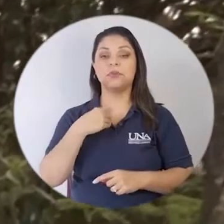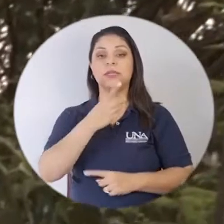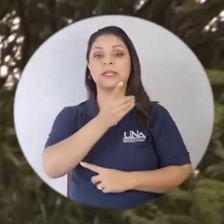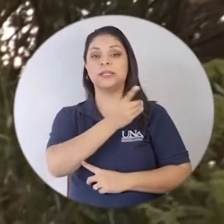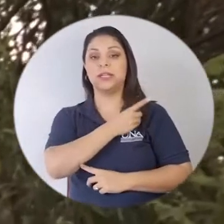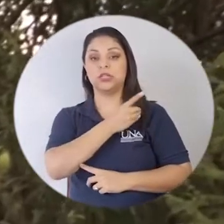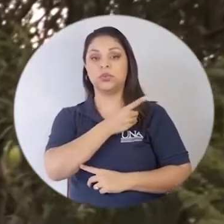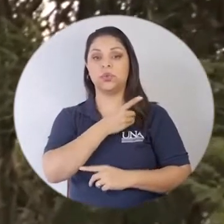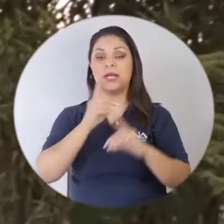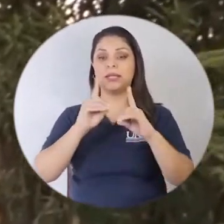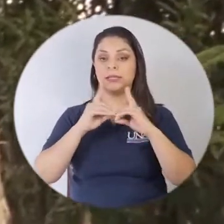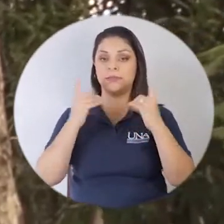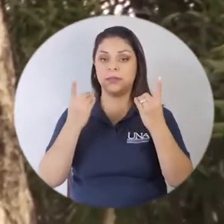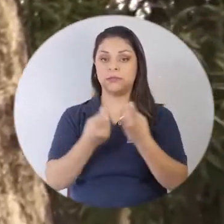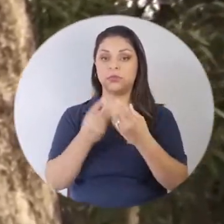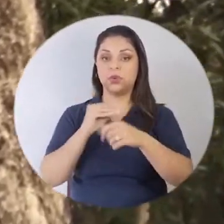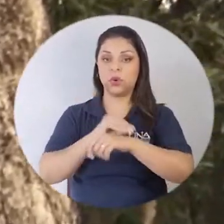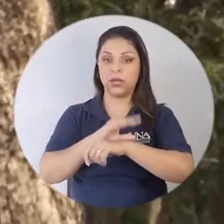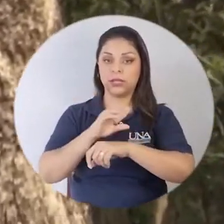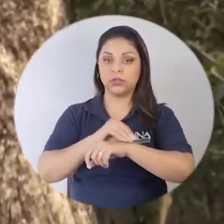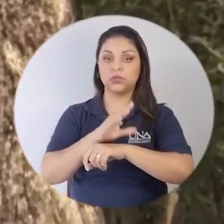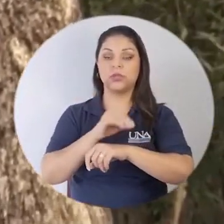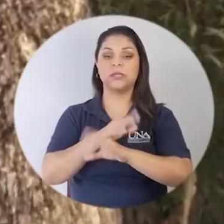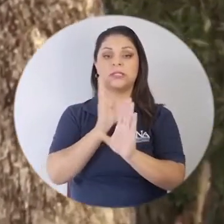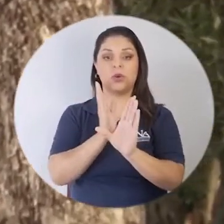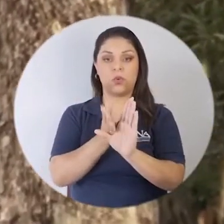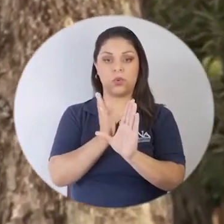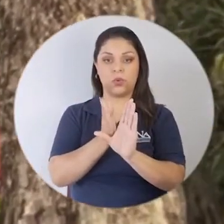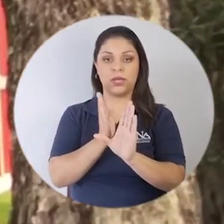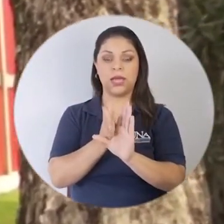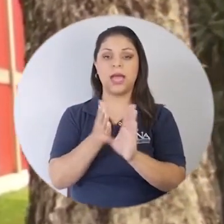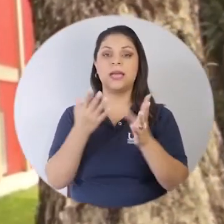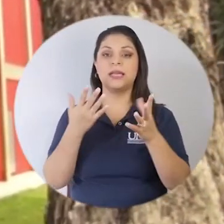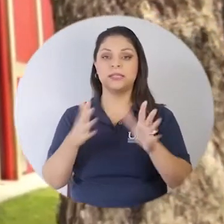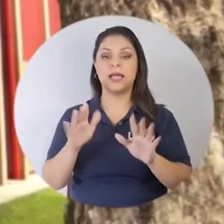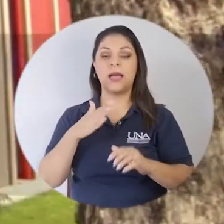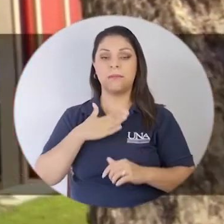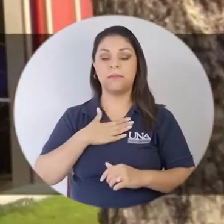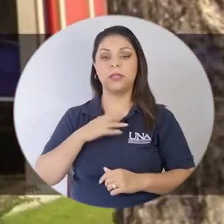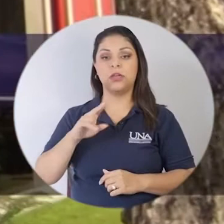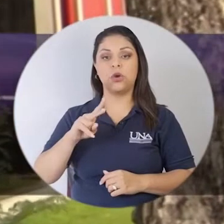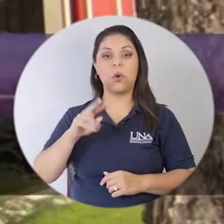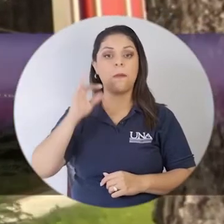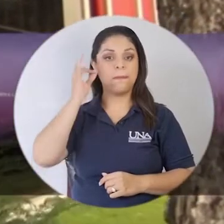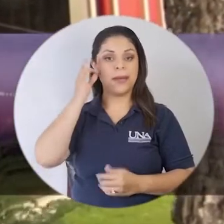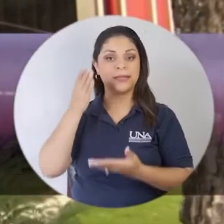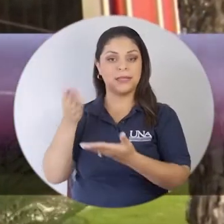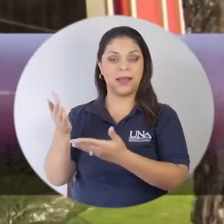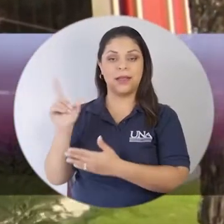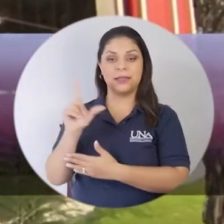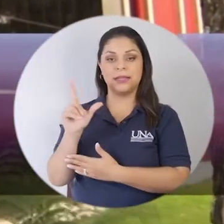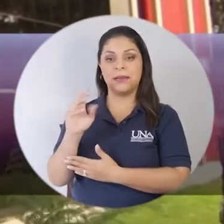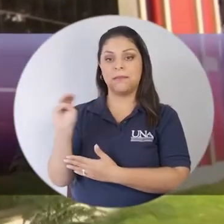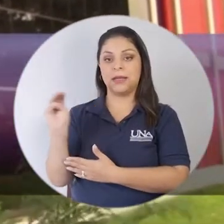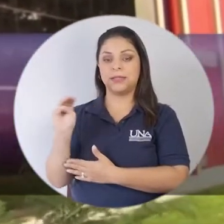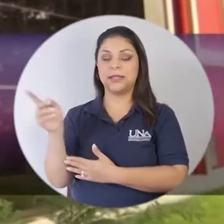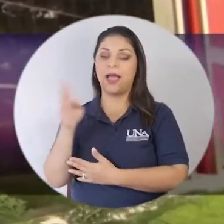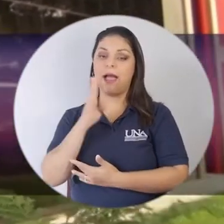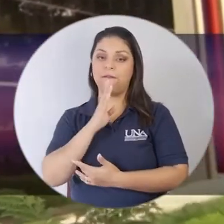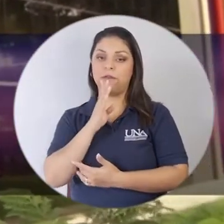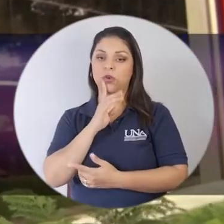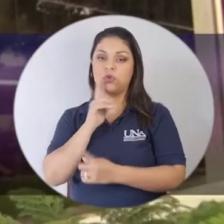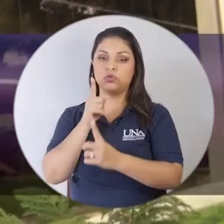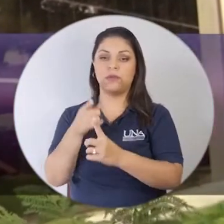de la directora del Departamento de Orientación y Psicología, que ya mi compañera Lisette Martínez se refirió a los diferentes servicios que ofrece